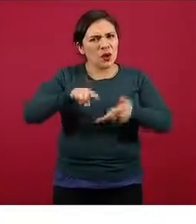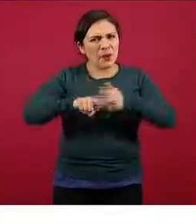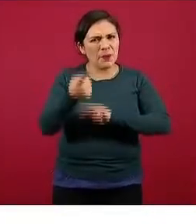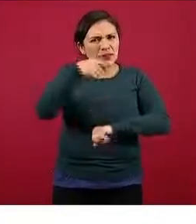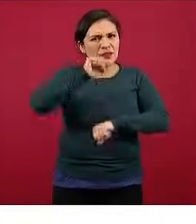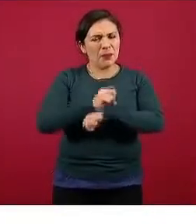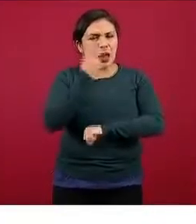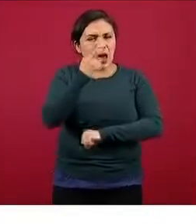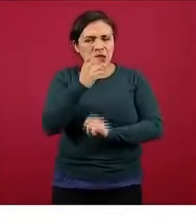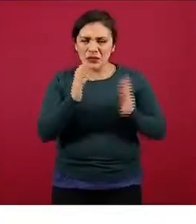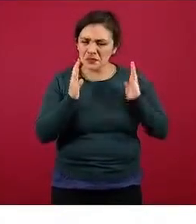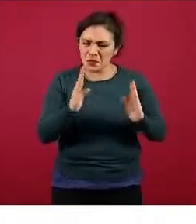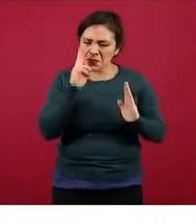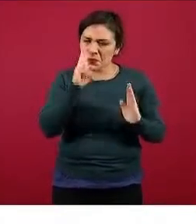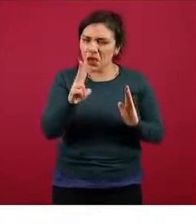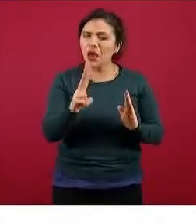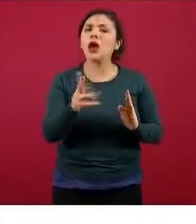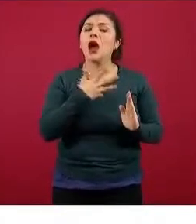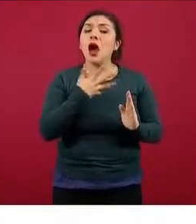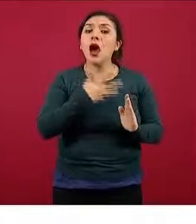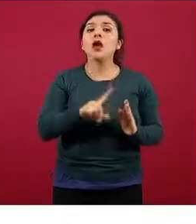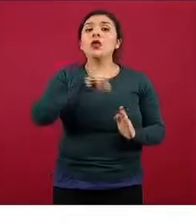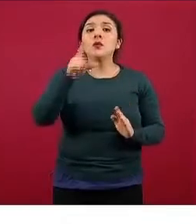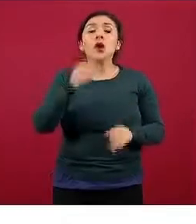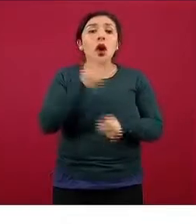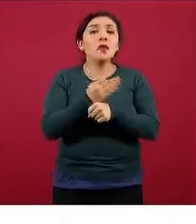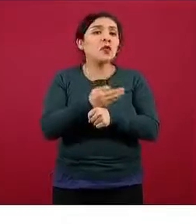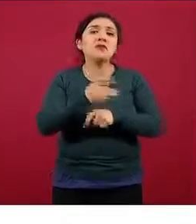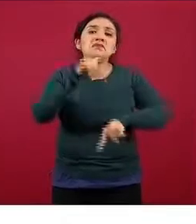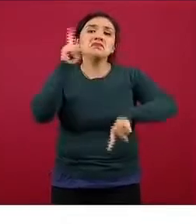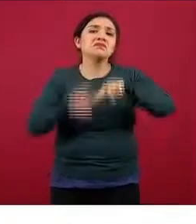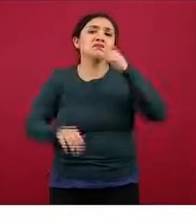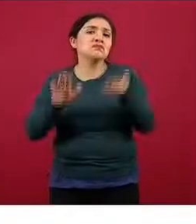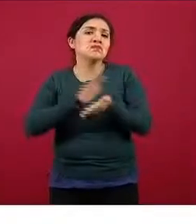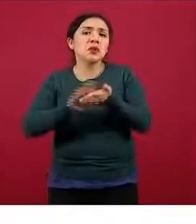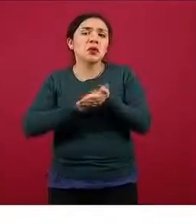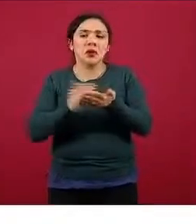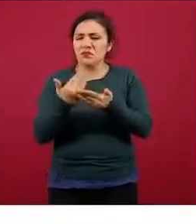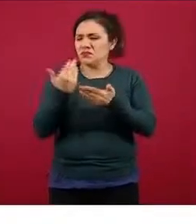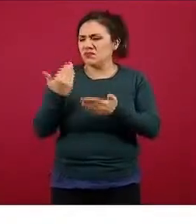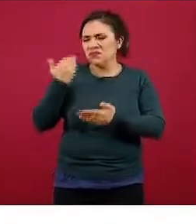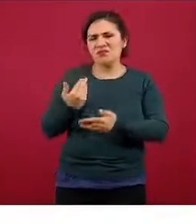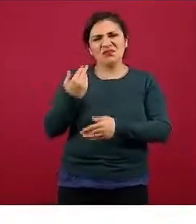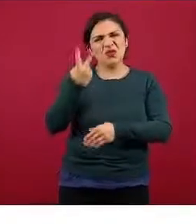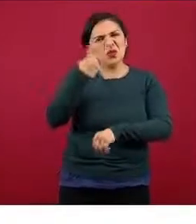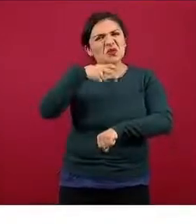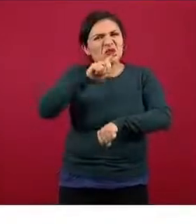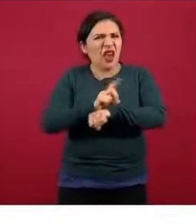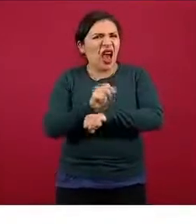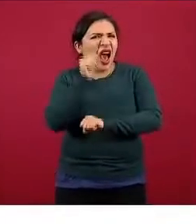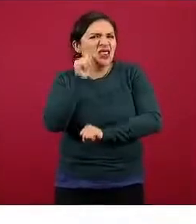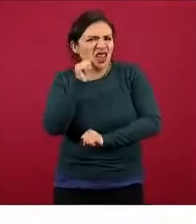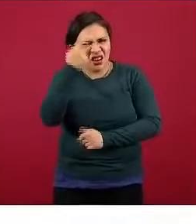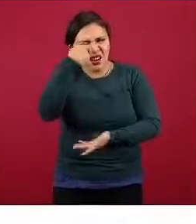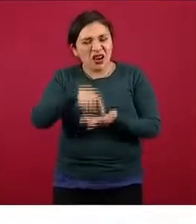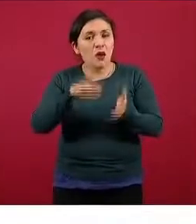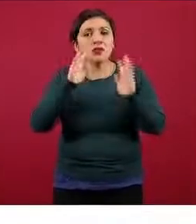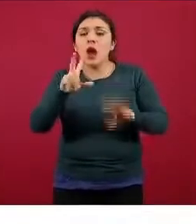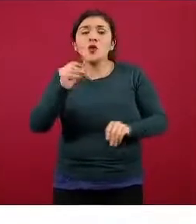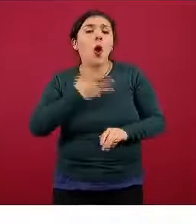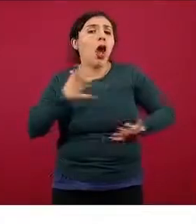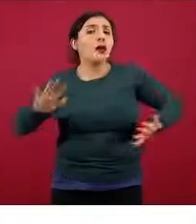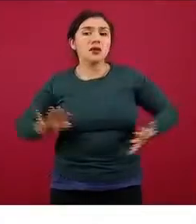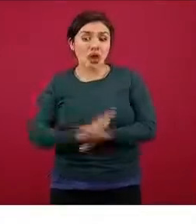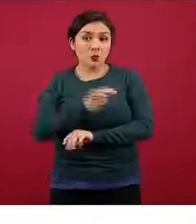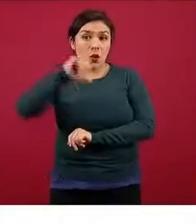semana epidemiológica, el cual se ha ido eliminando en algún momento, hace un par de días, creo que ya o ayer, estamos ya sin cambio